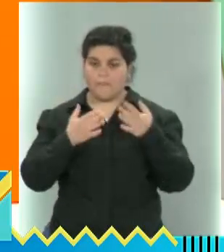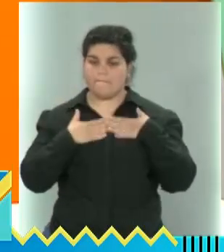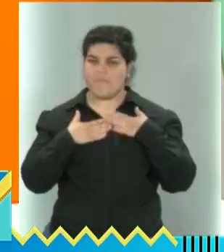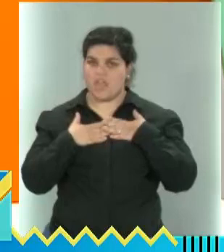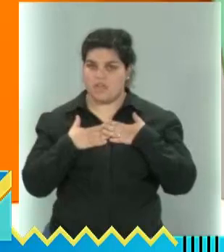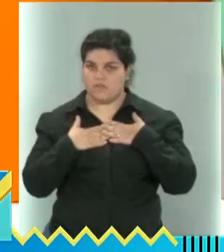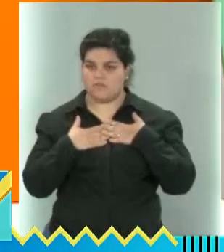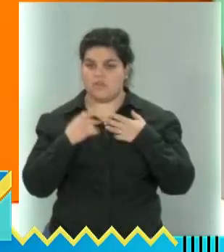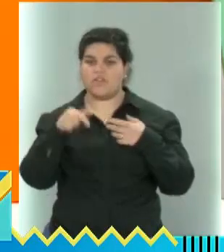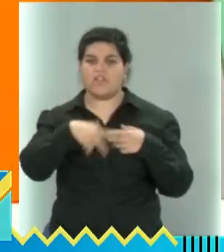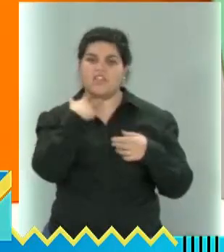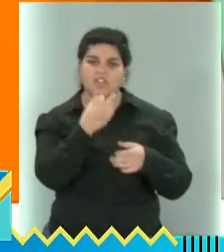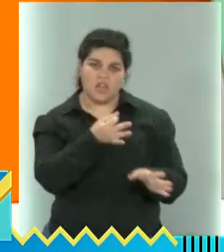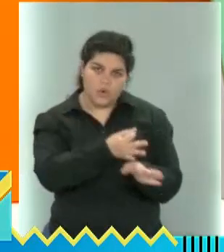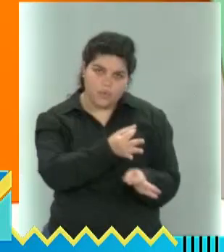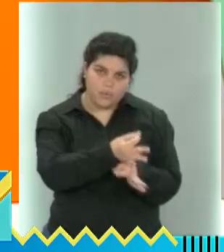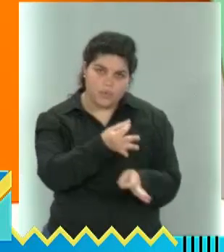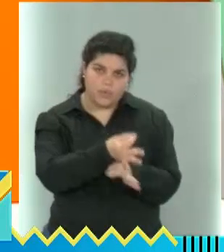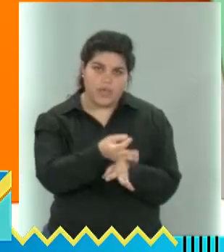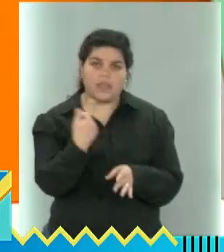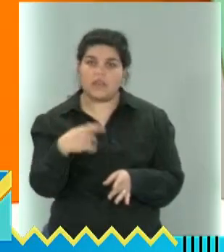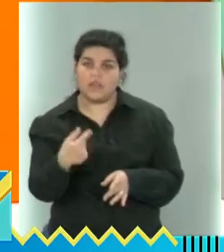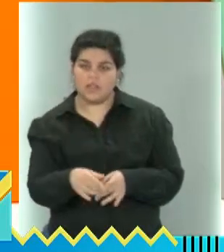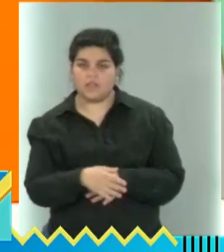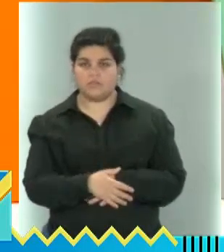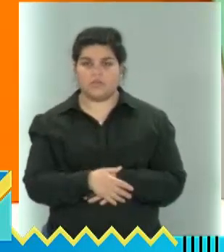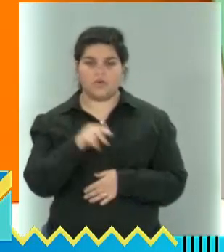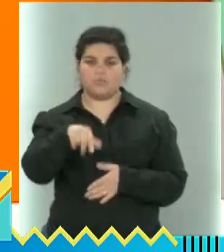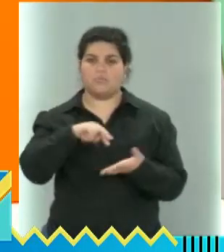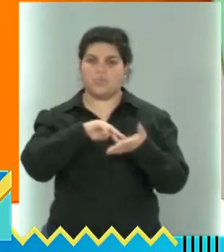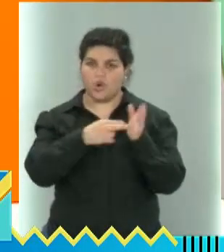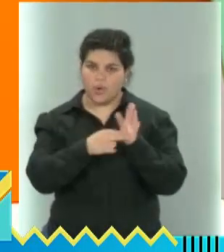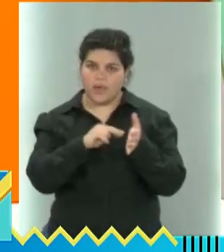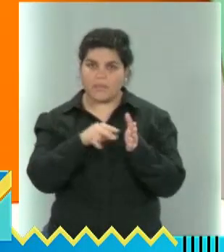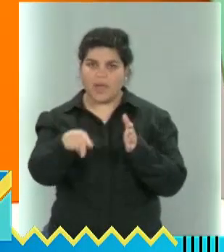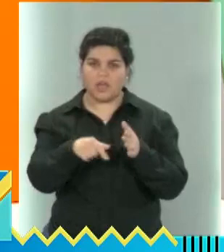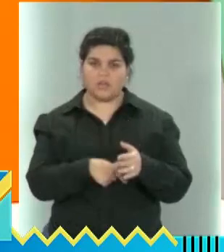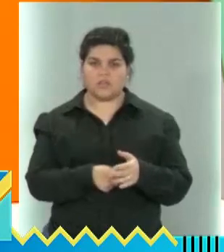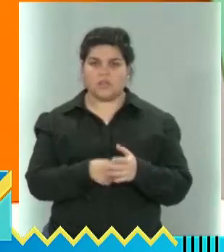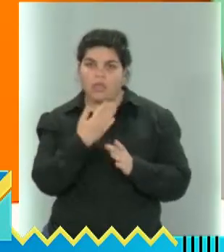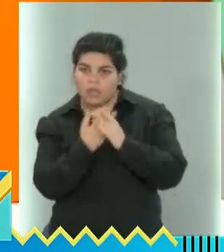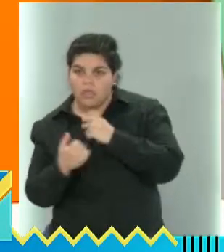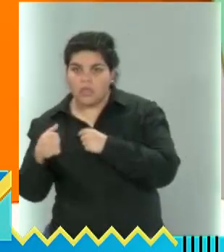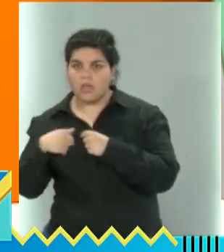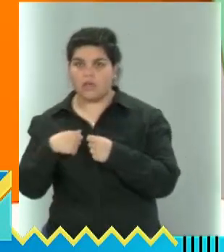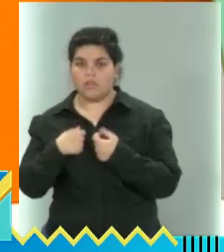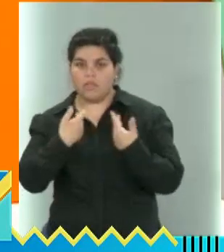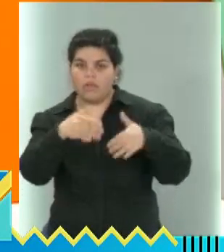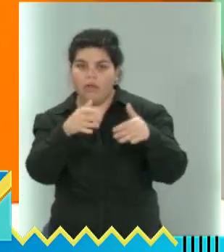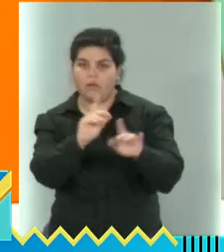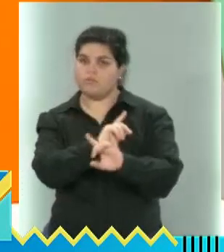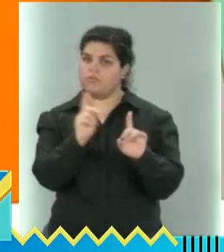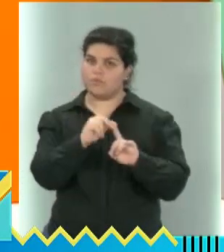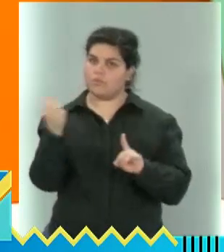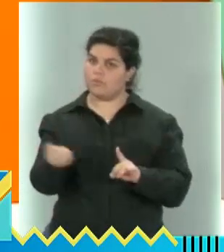también transmitirle a mis hijos es que la situación de conflicto, no hay que escaparle a la situación de conflicto cuando en realidad hay